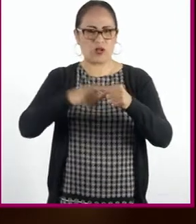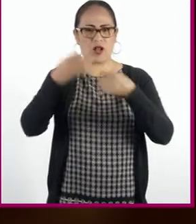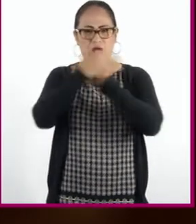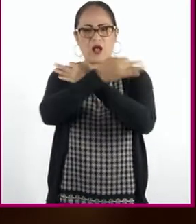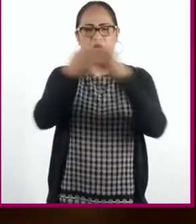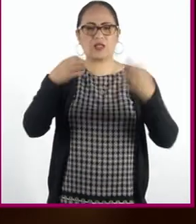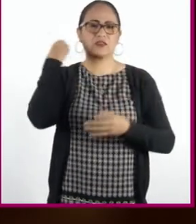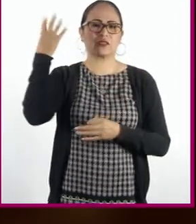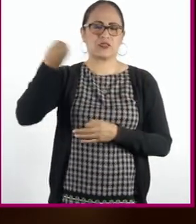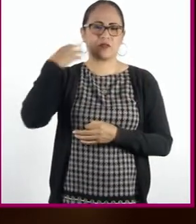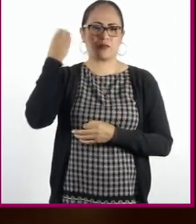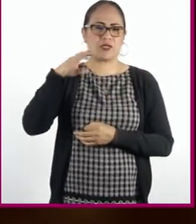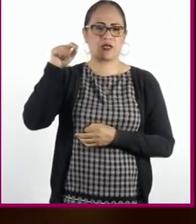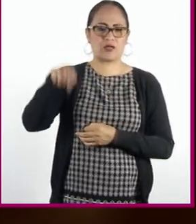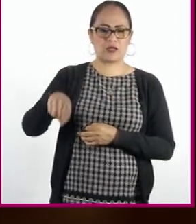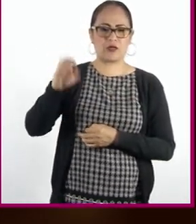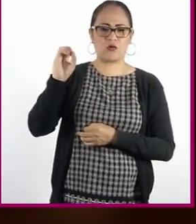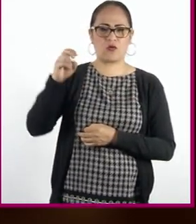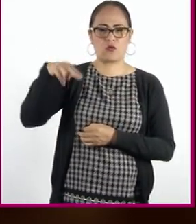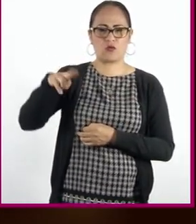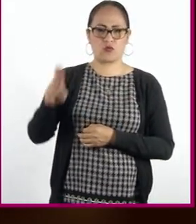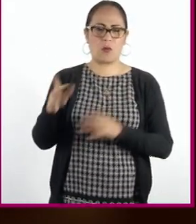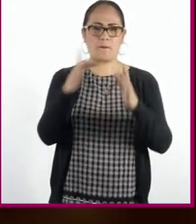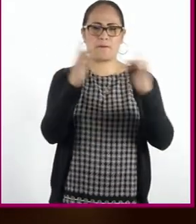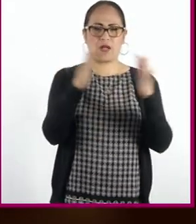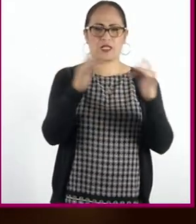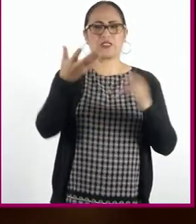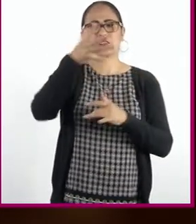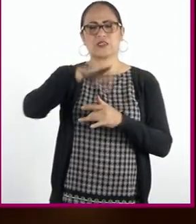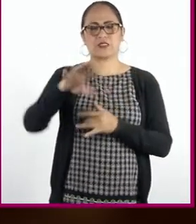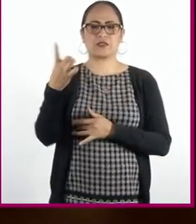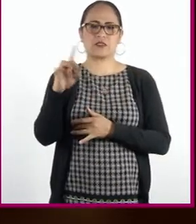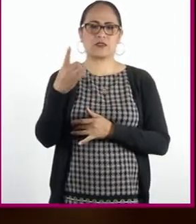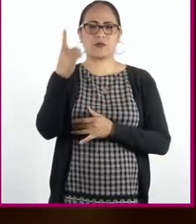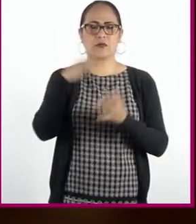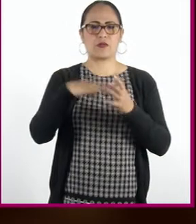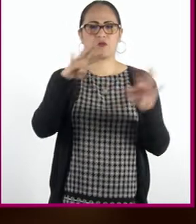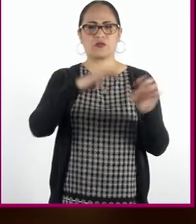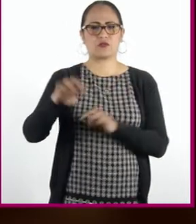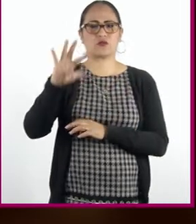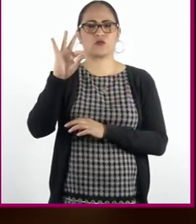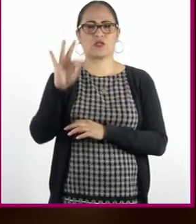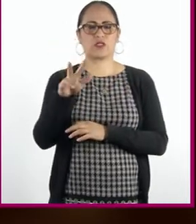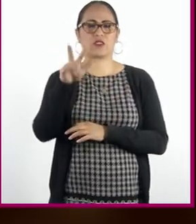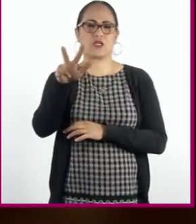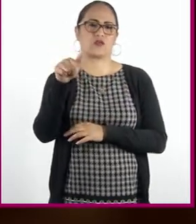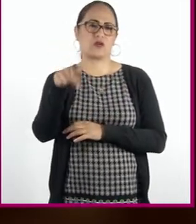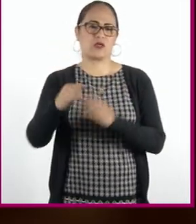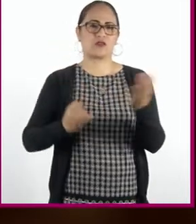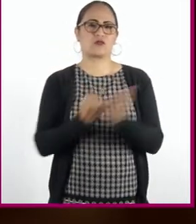Asamblea General de las Naciones Unidas en París el 10 de diciembre de 1948, en su